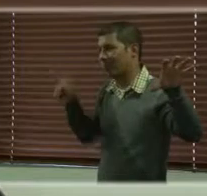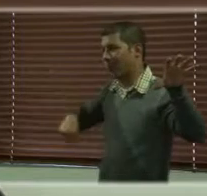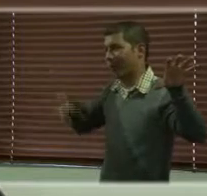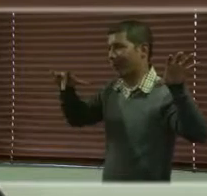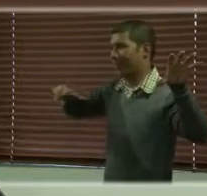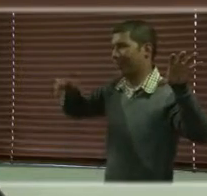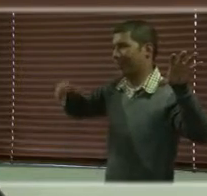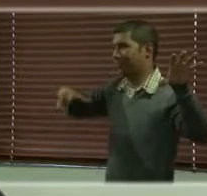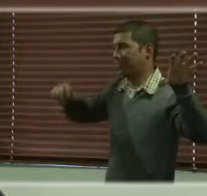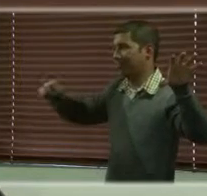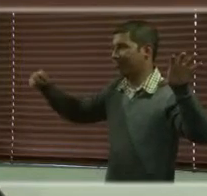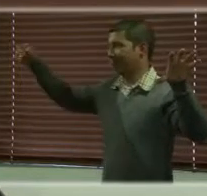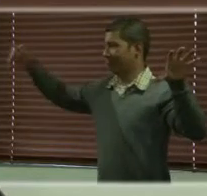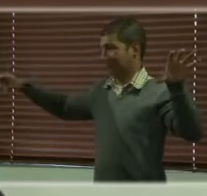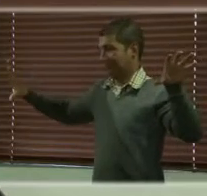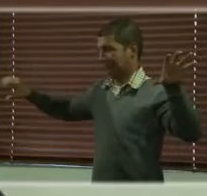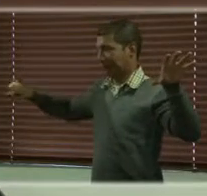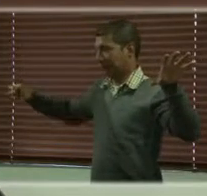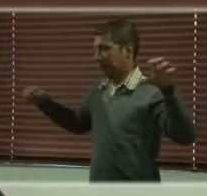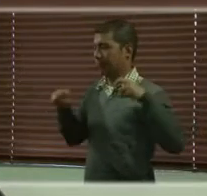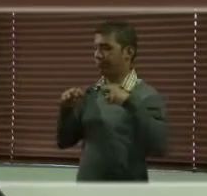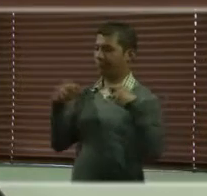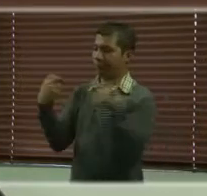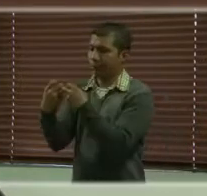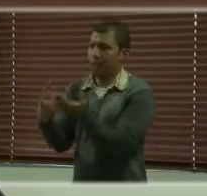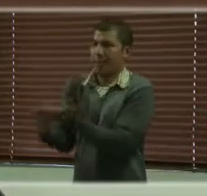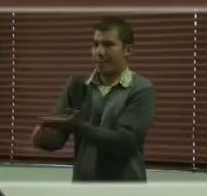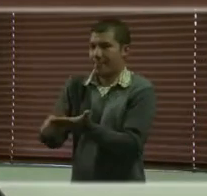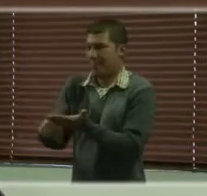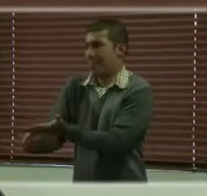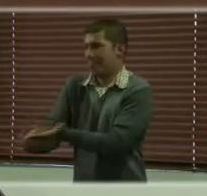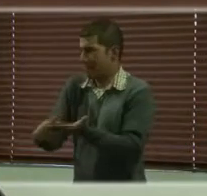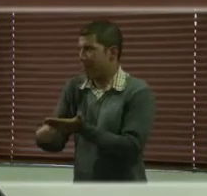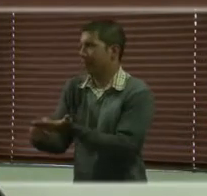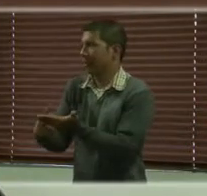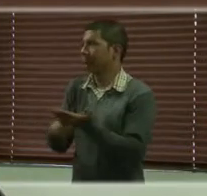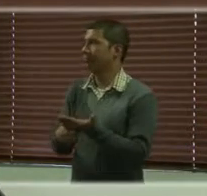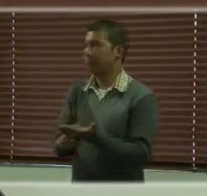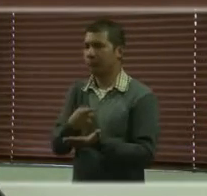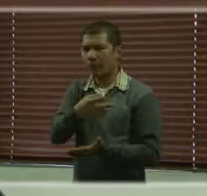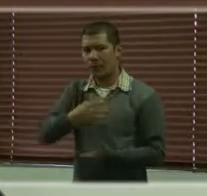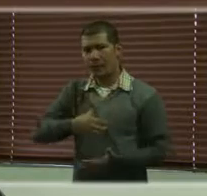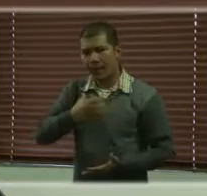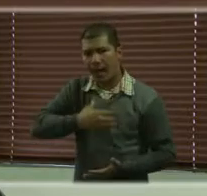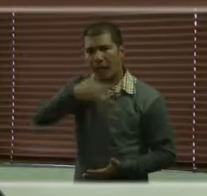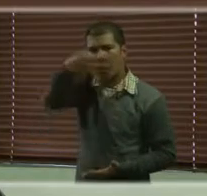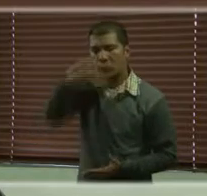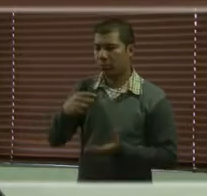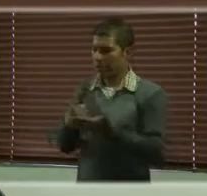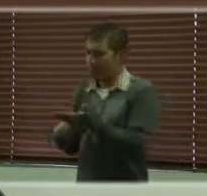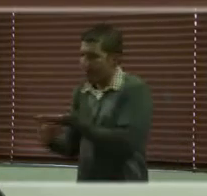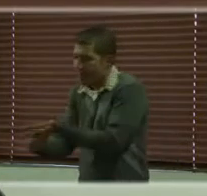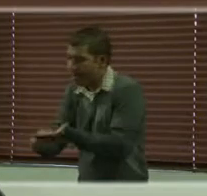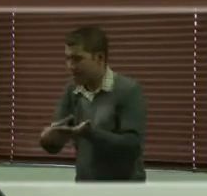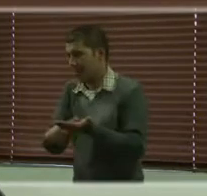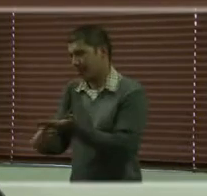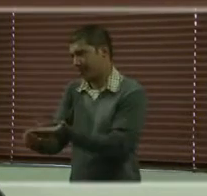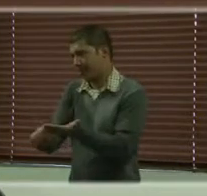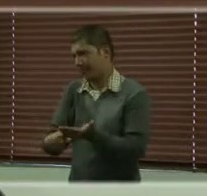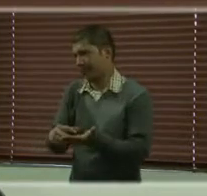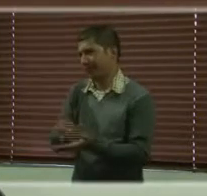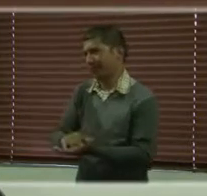decir la lo que se está legando no que se están violando ciertos derechos reconocidos en la convención y ya